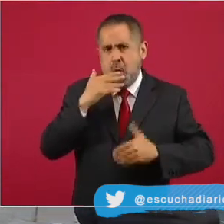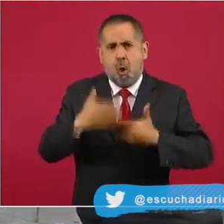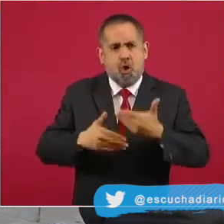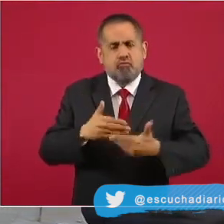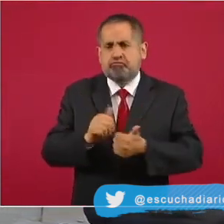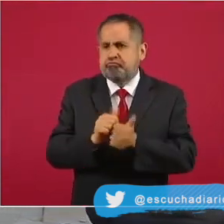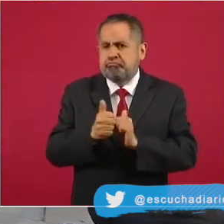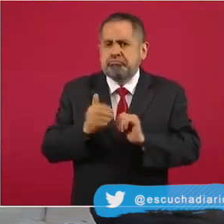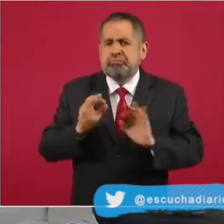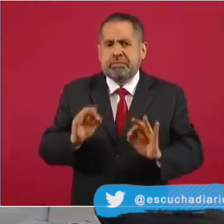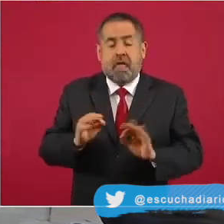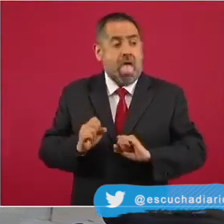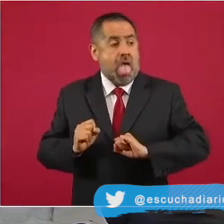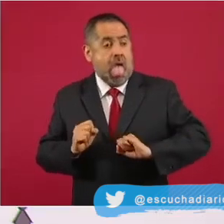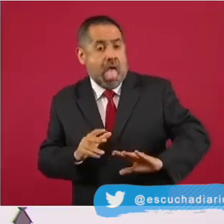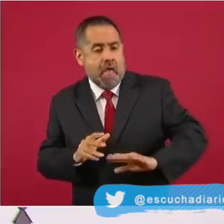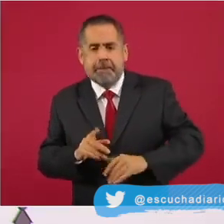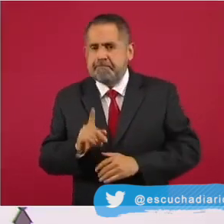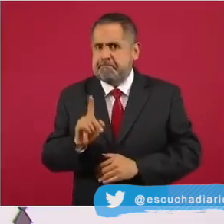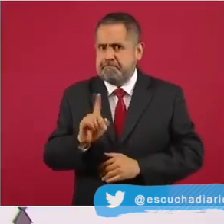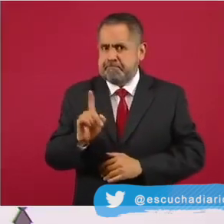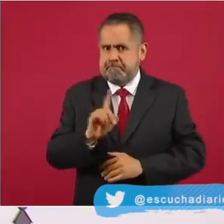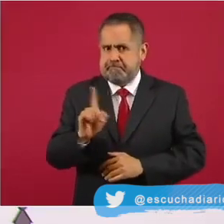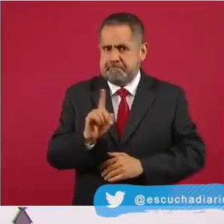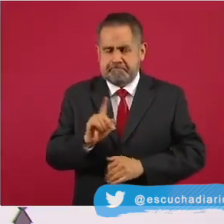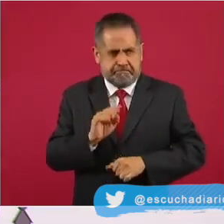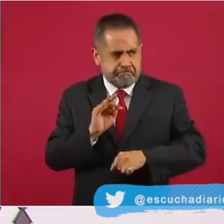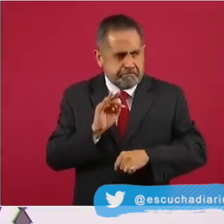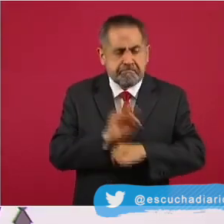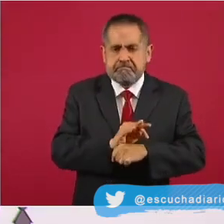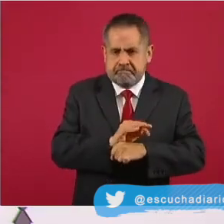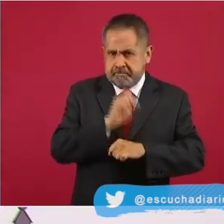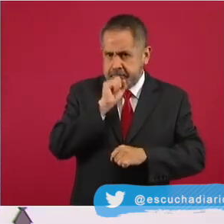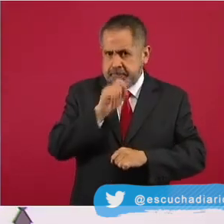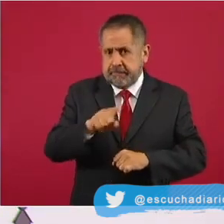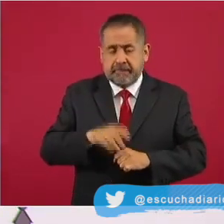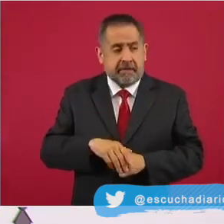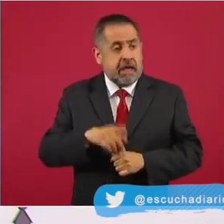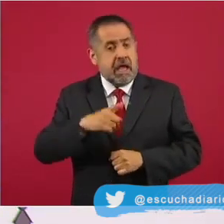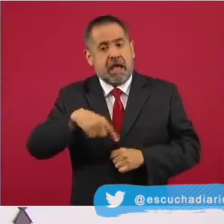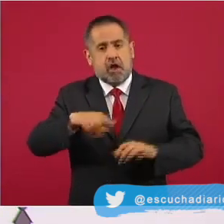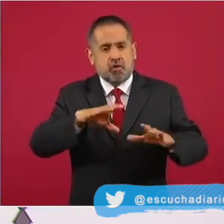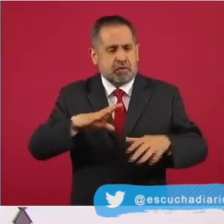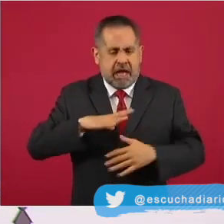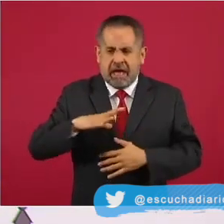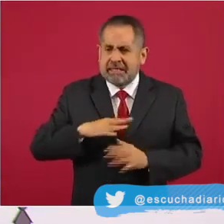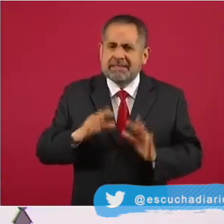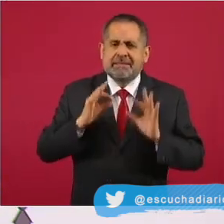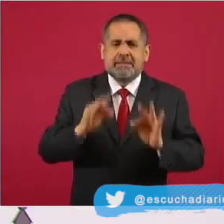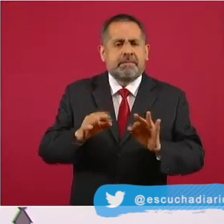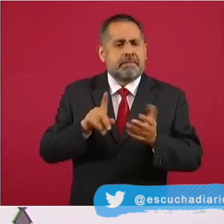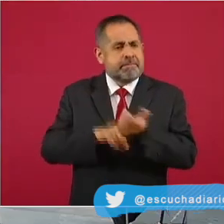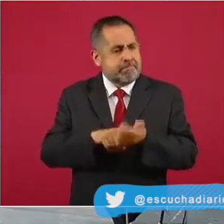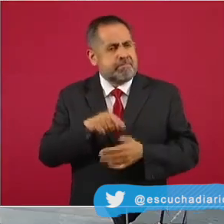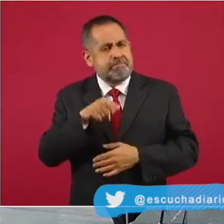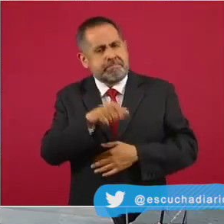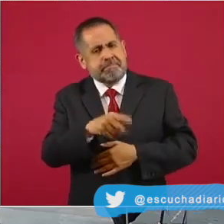tampoco los hemos dejado en el desamparo. Ellos obtienen la satisfacción de